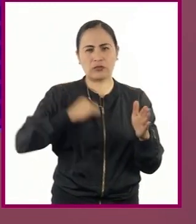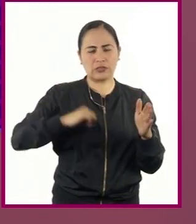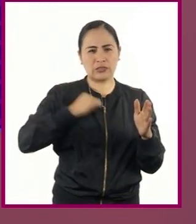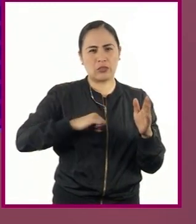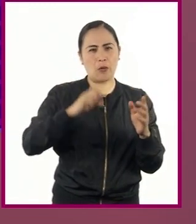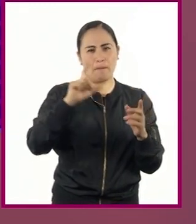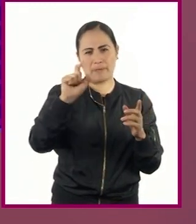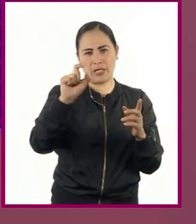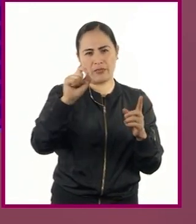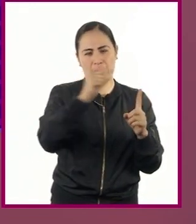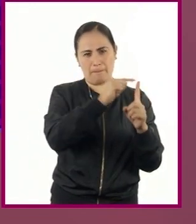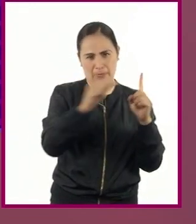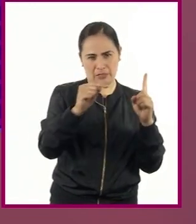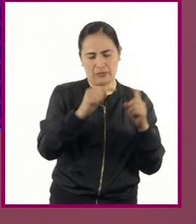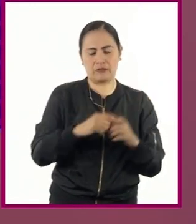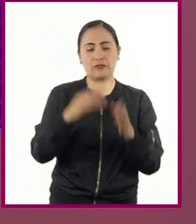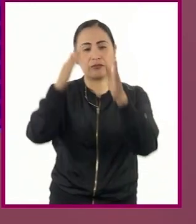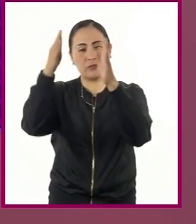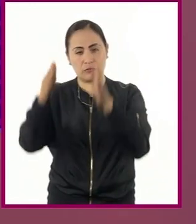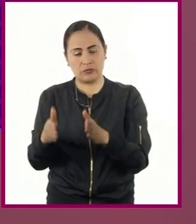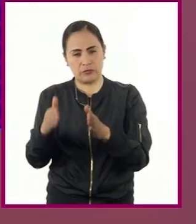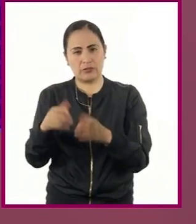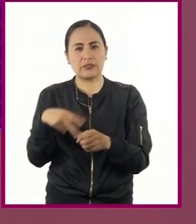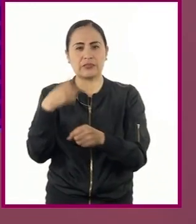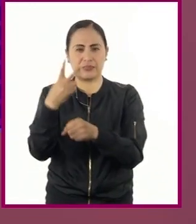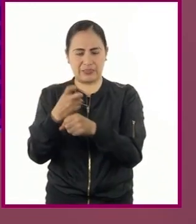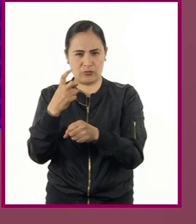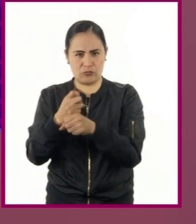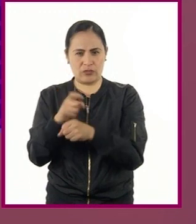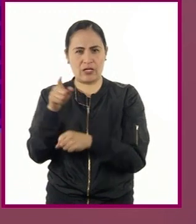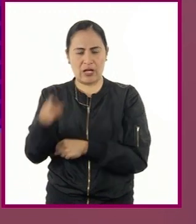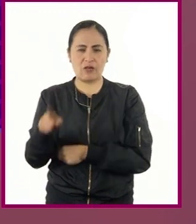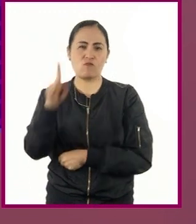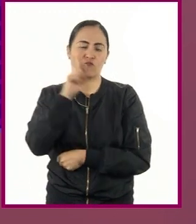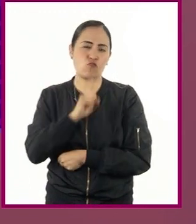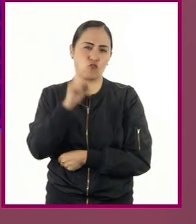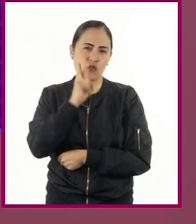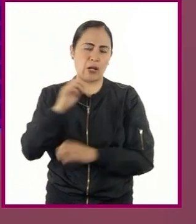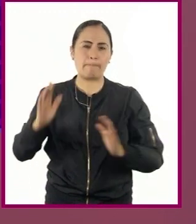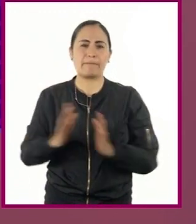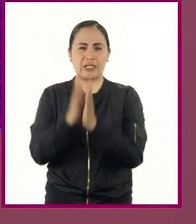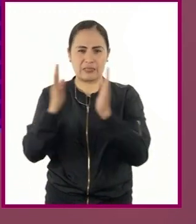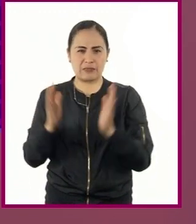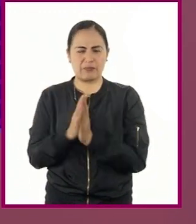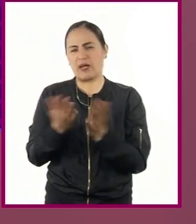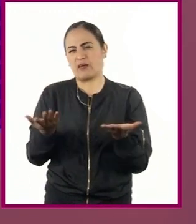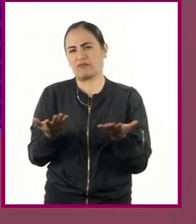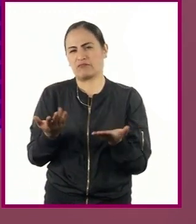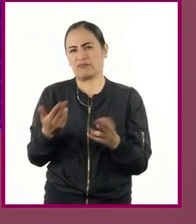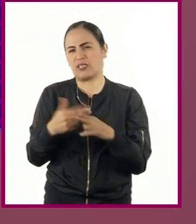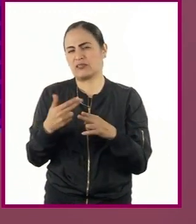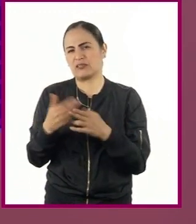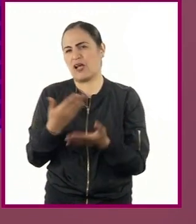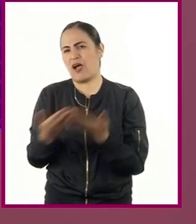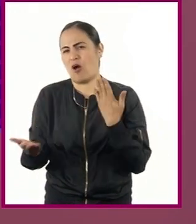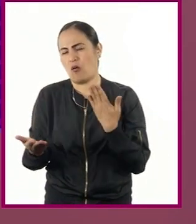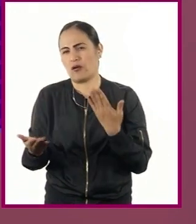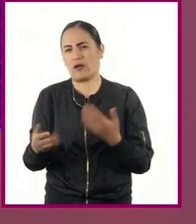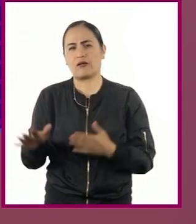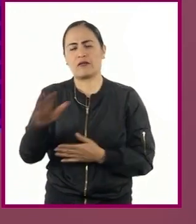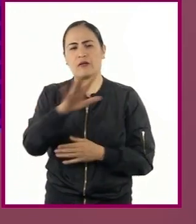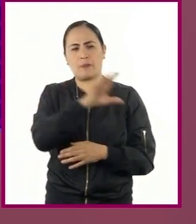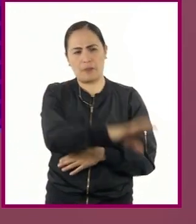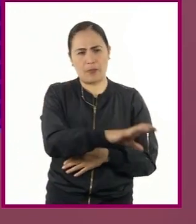XX. En la segunda columna, enlisten la participación de las mujeres en la actualidad en los ámbitos